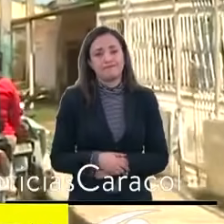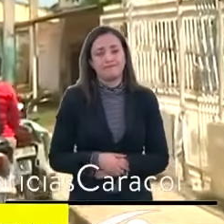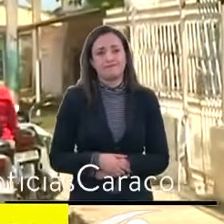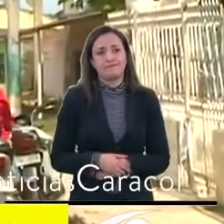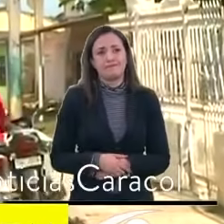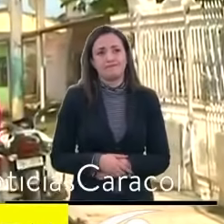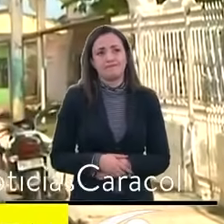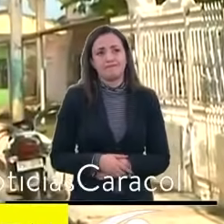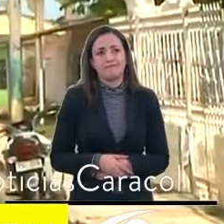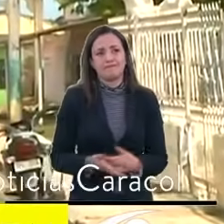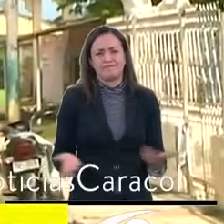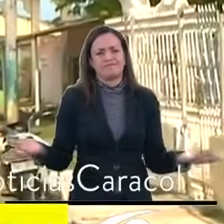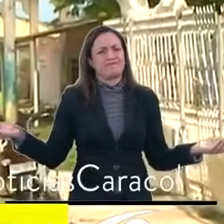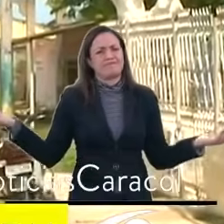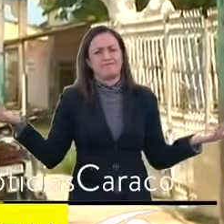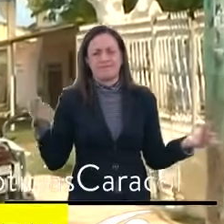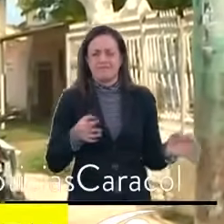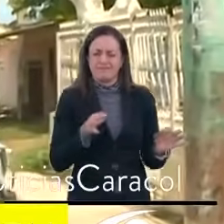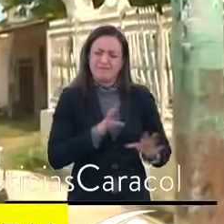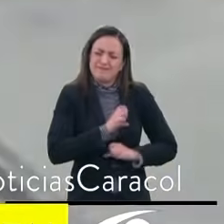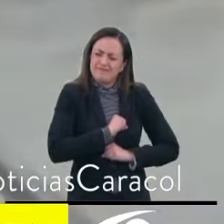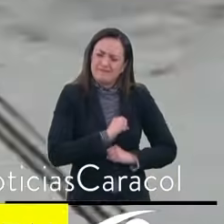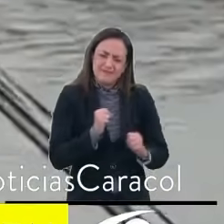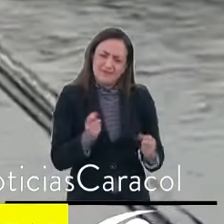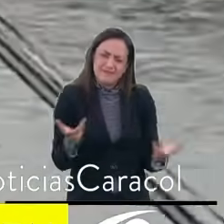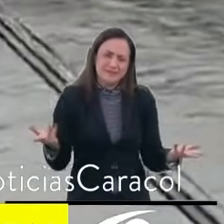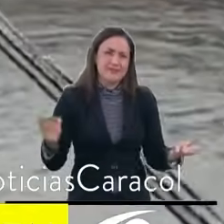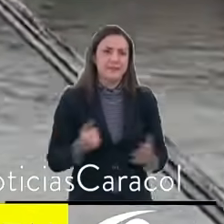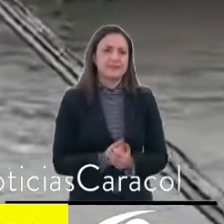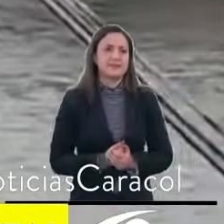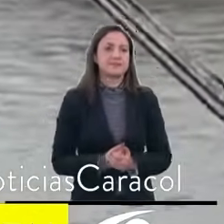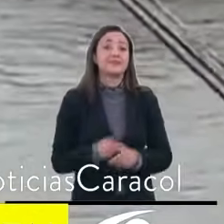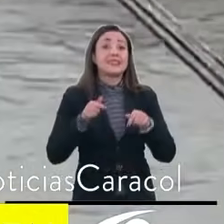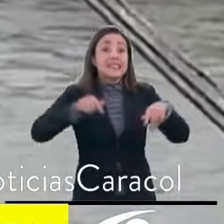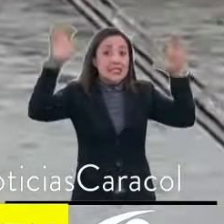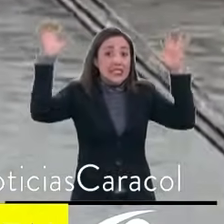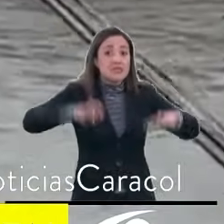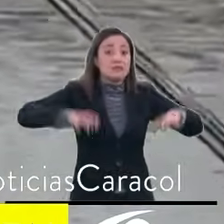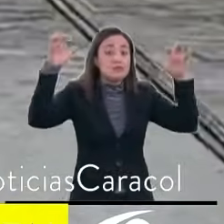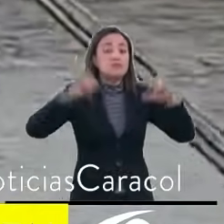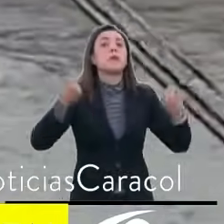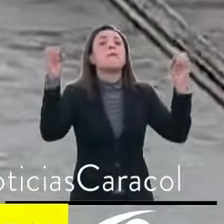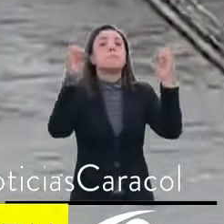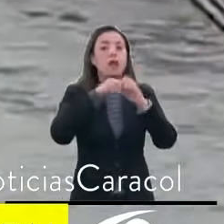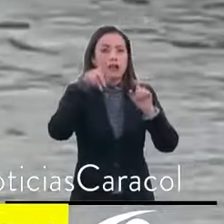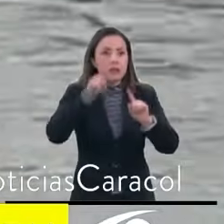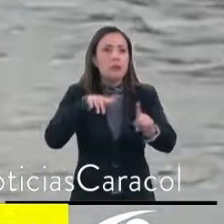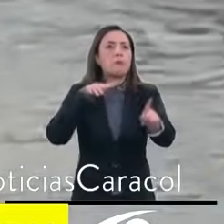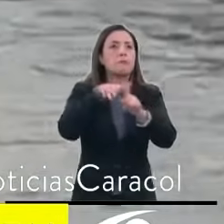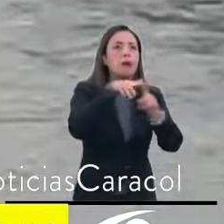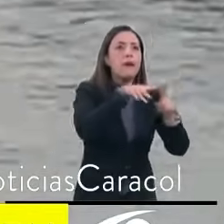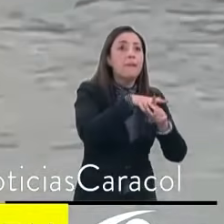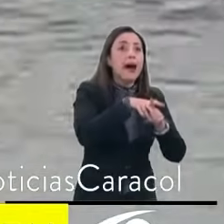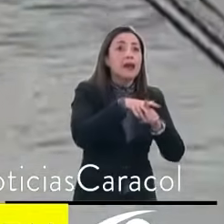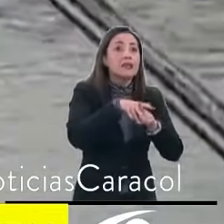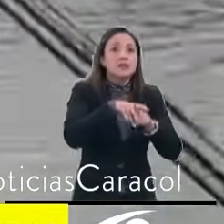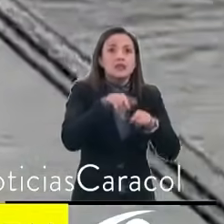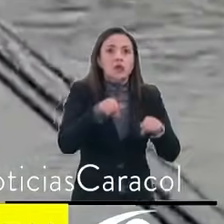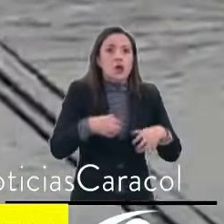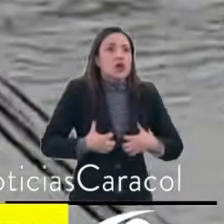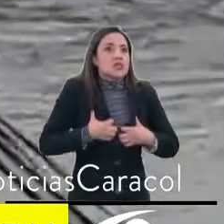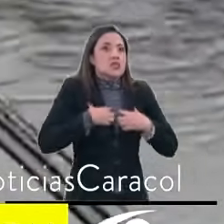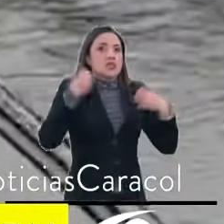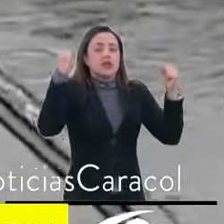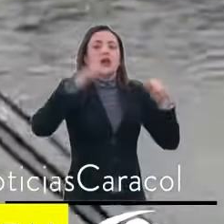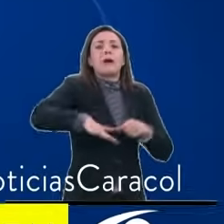ver. Eso es una cosa muy dolorosa. Las lluvias también provocaron emergencias y momentos de pánico en el